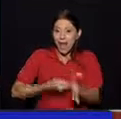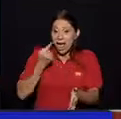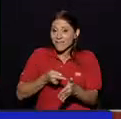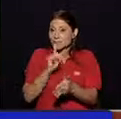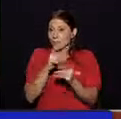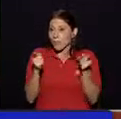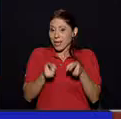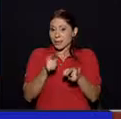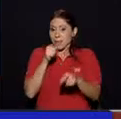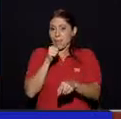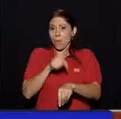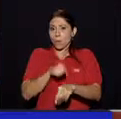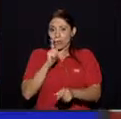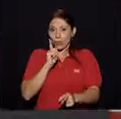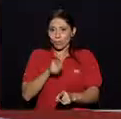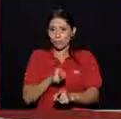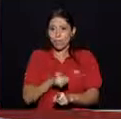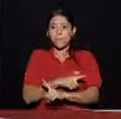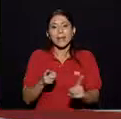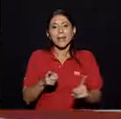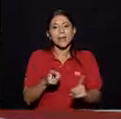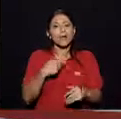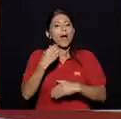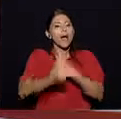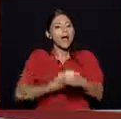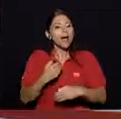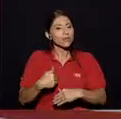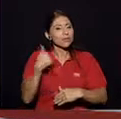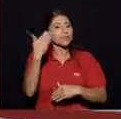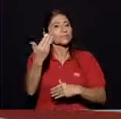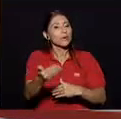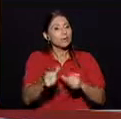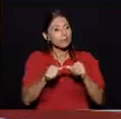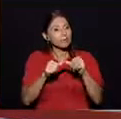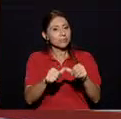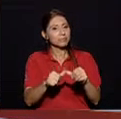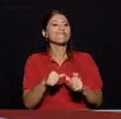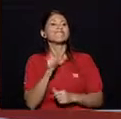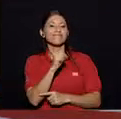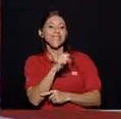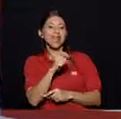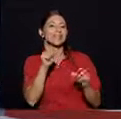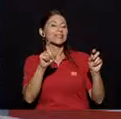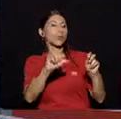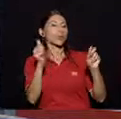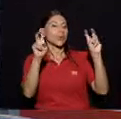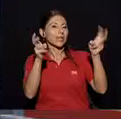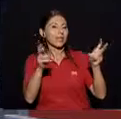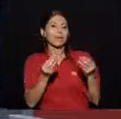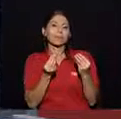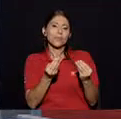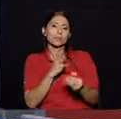nota de este llamado que les estamos haciendo a ser parte de la solución y no parte del problema. Muchas gracias por acompañarnos,